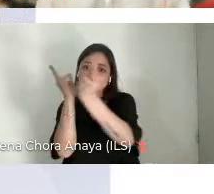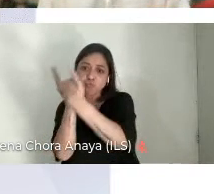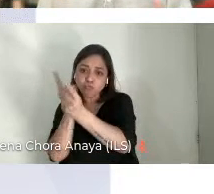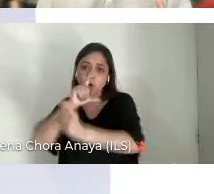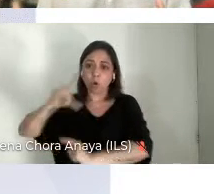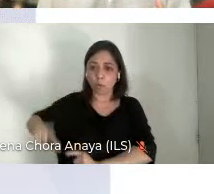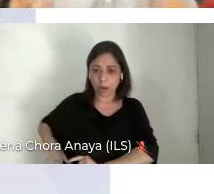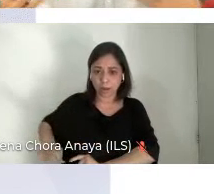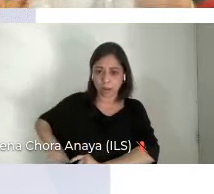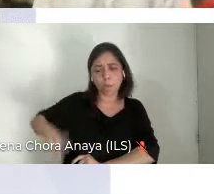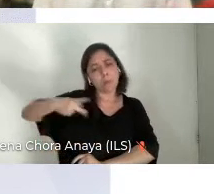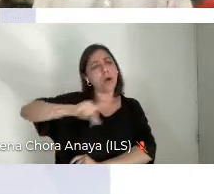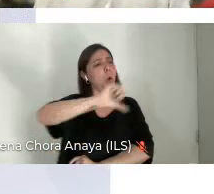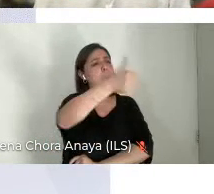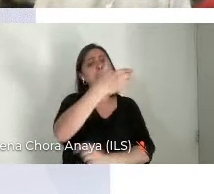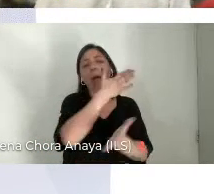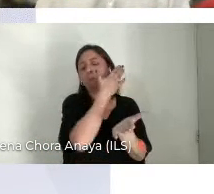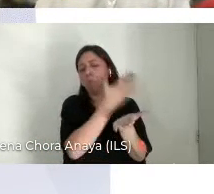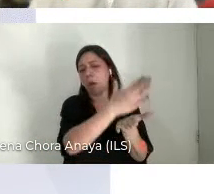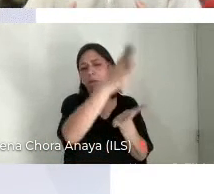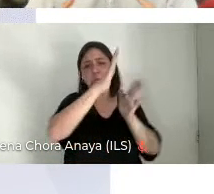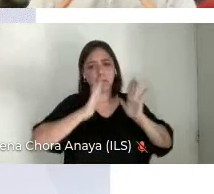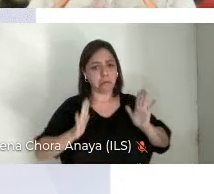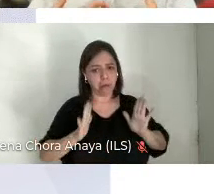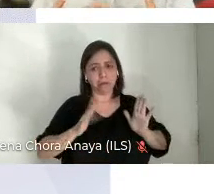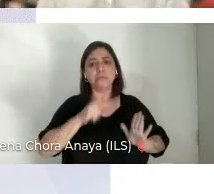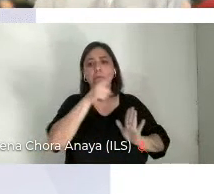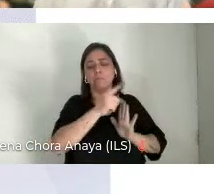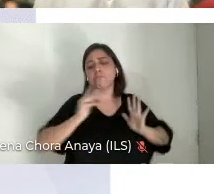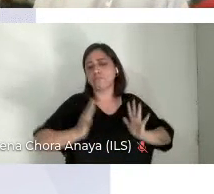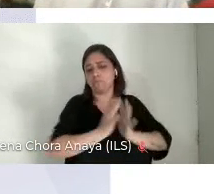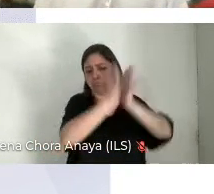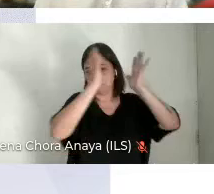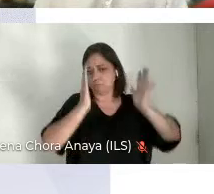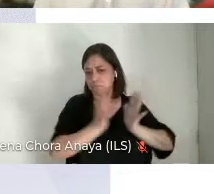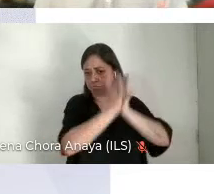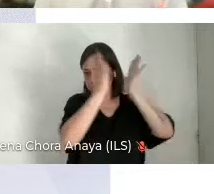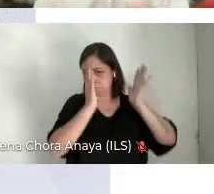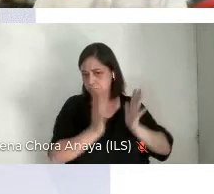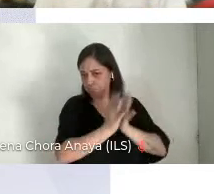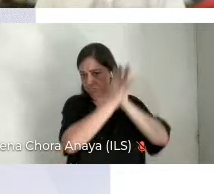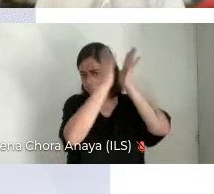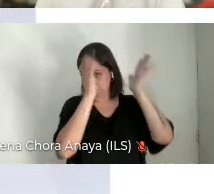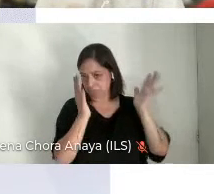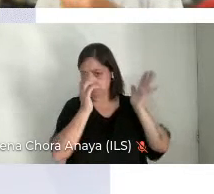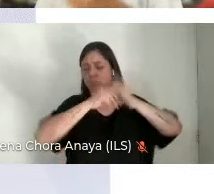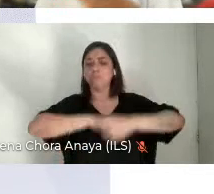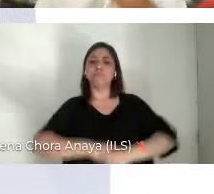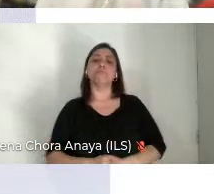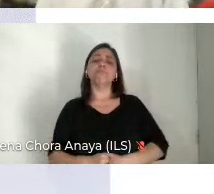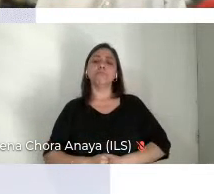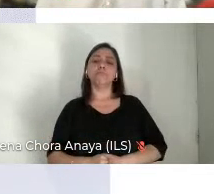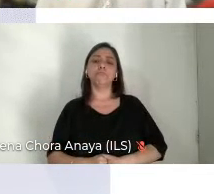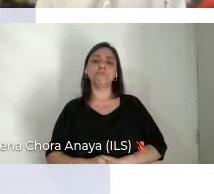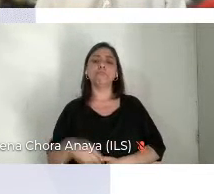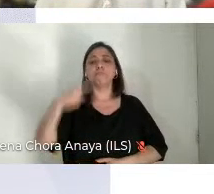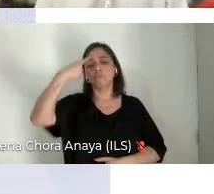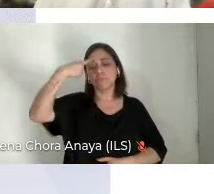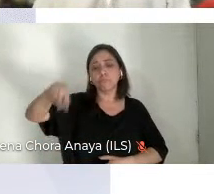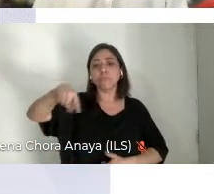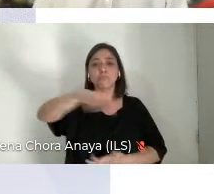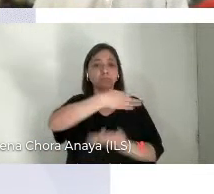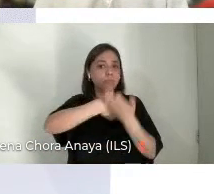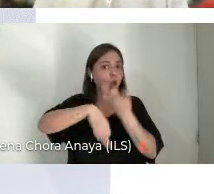que ya habían participado o que se animaban a participar nuevamente, y abríamos esa participación para que todos los sectores